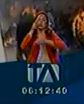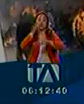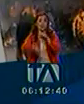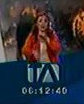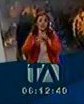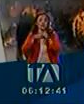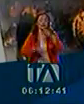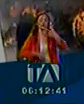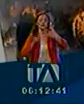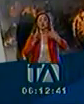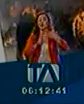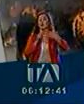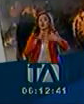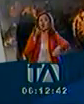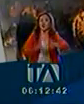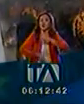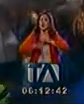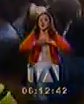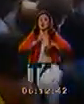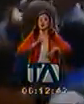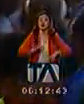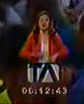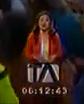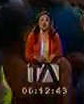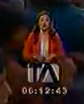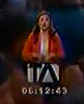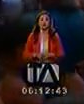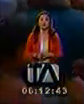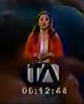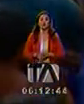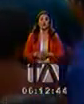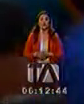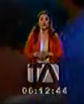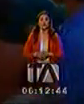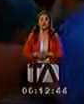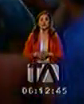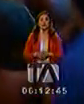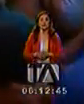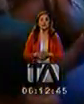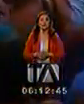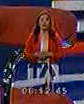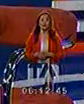los vincularía al delito de asesinato. Paul Tutiven, en 24 horas.